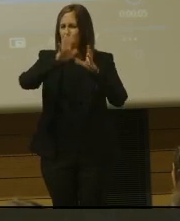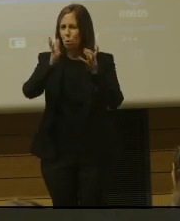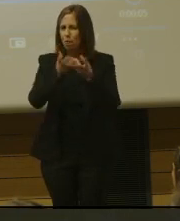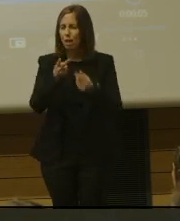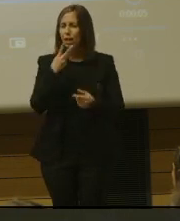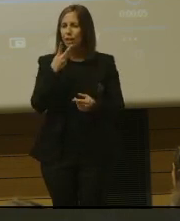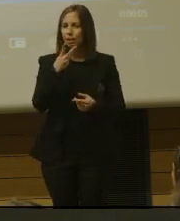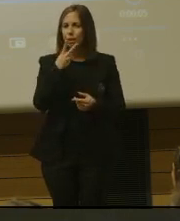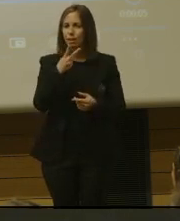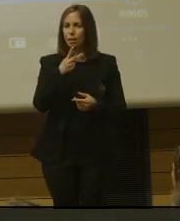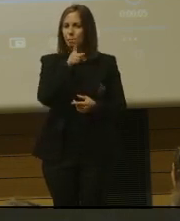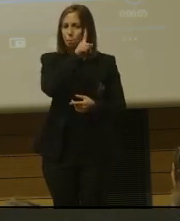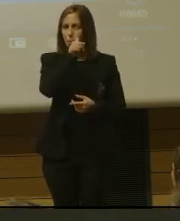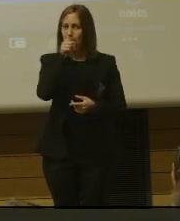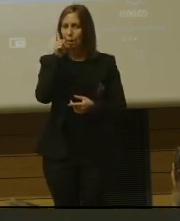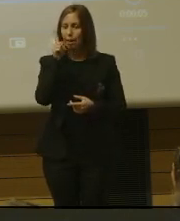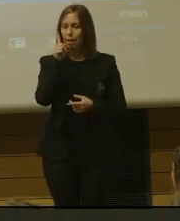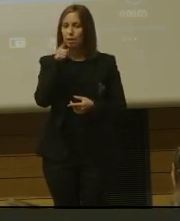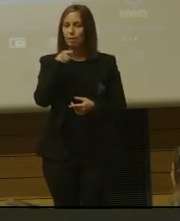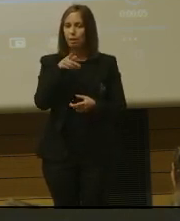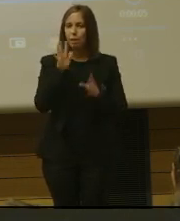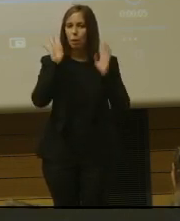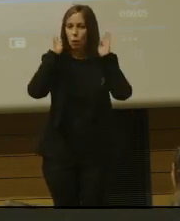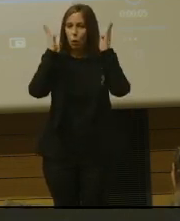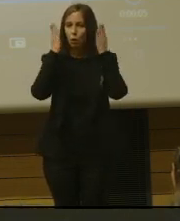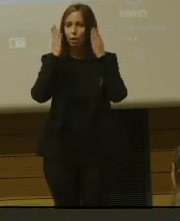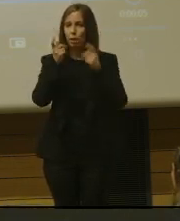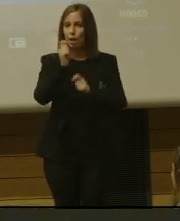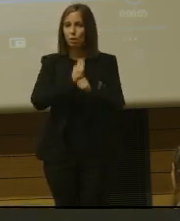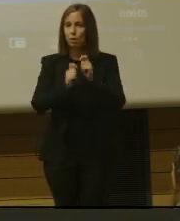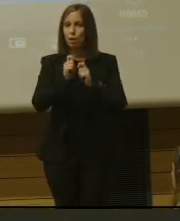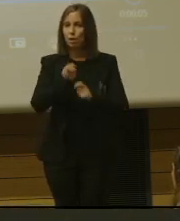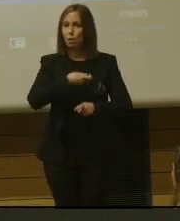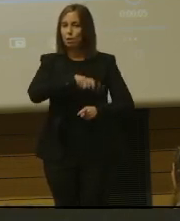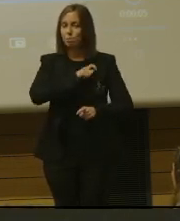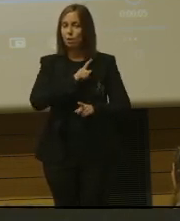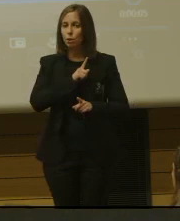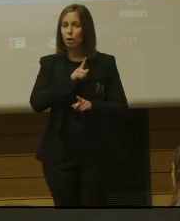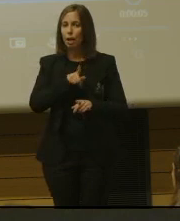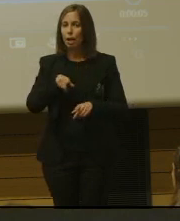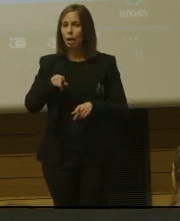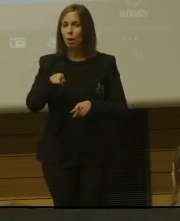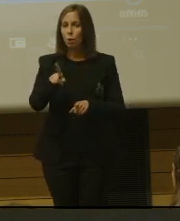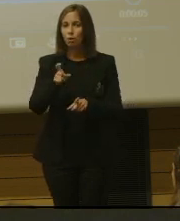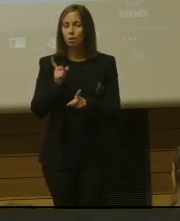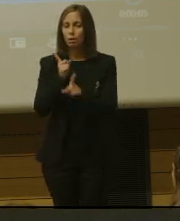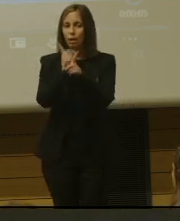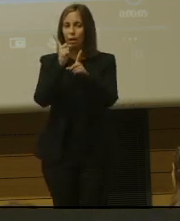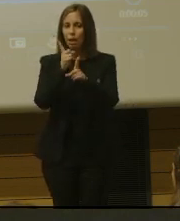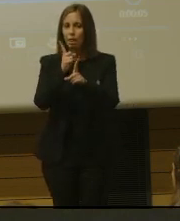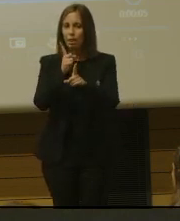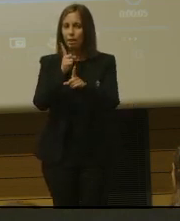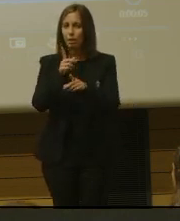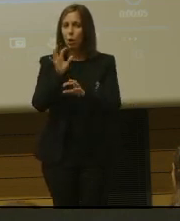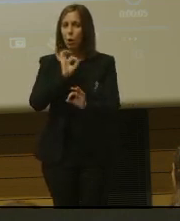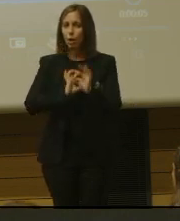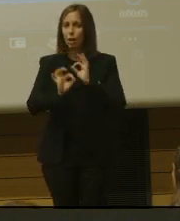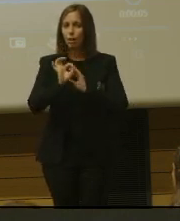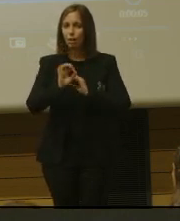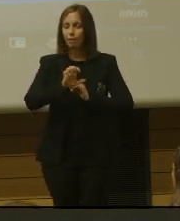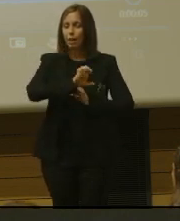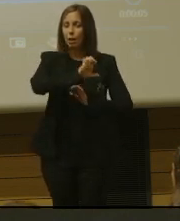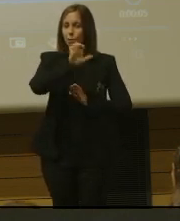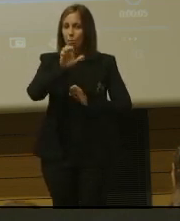Tabaquismo en Madrid, donde la Asociación Española contra el Cáncer era uno de los organizadores, se dejó bien claro que en Europa también había